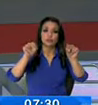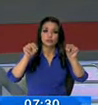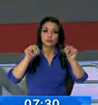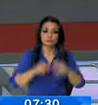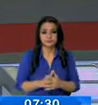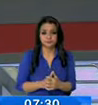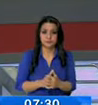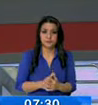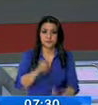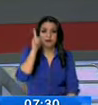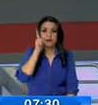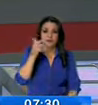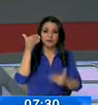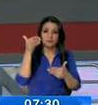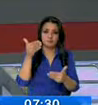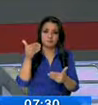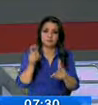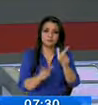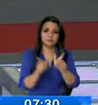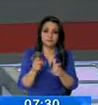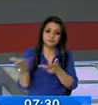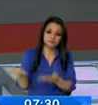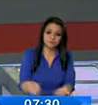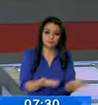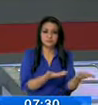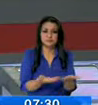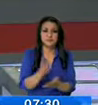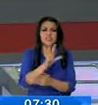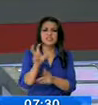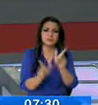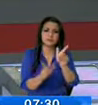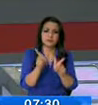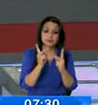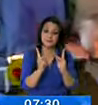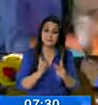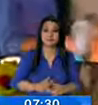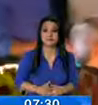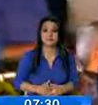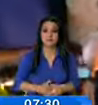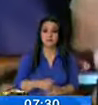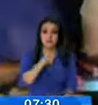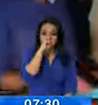El líder político lo recibieron alrededor de unas 300 personas. Veamos.